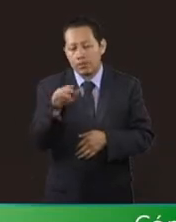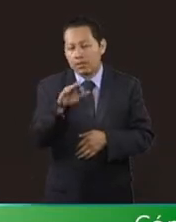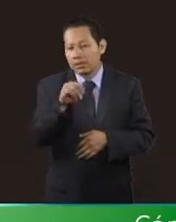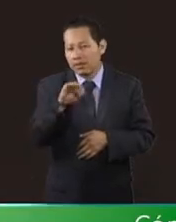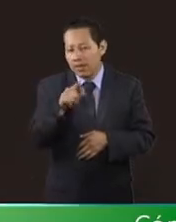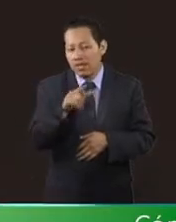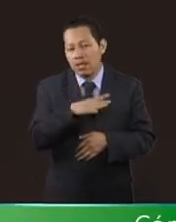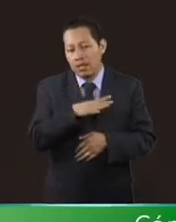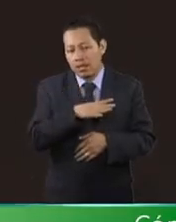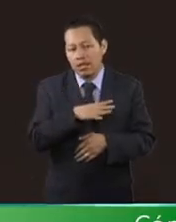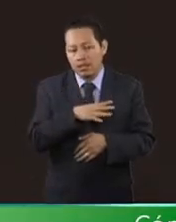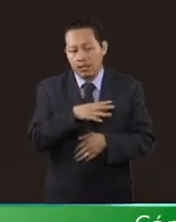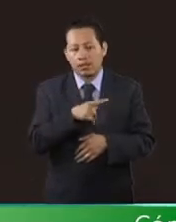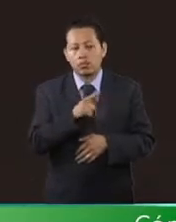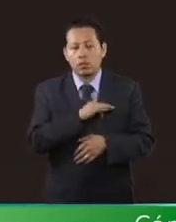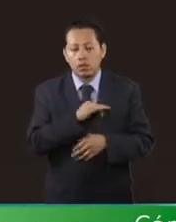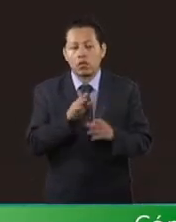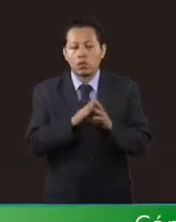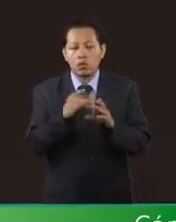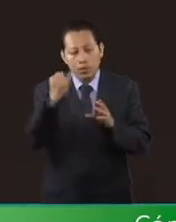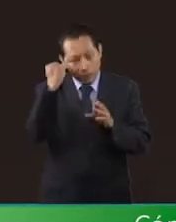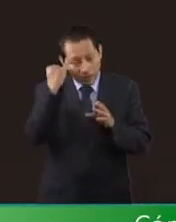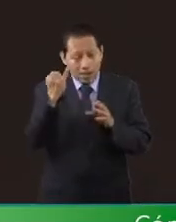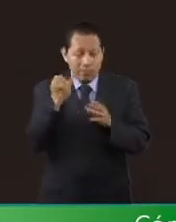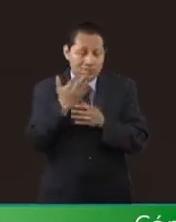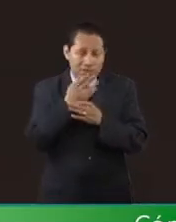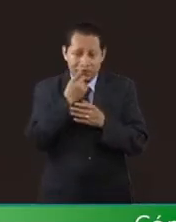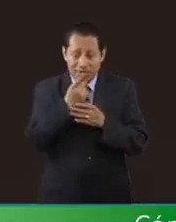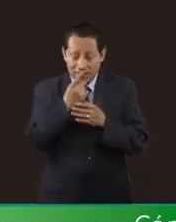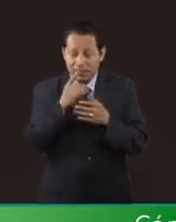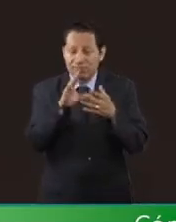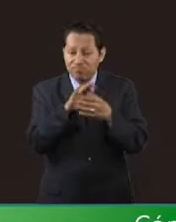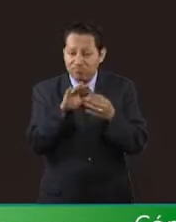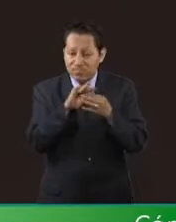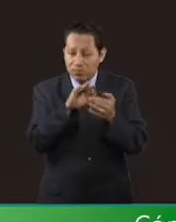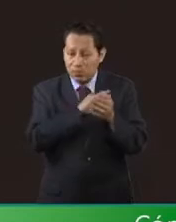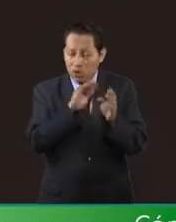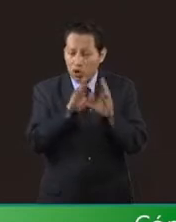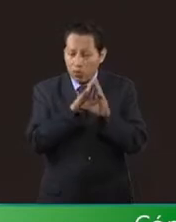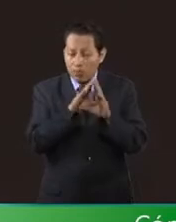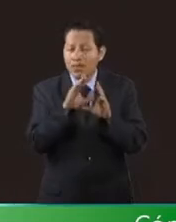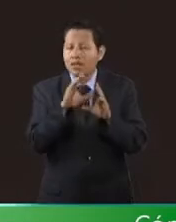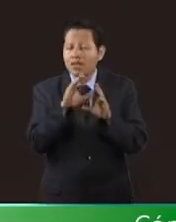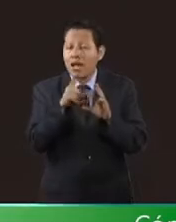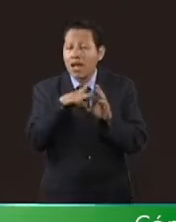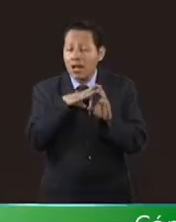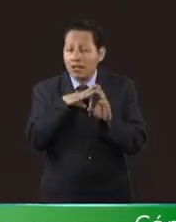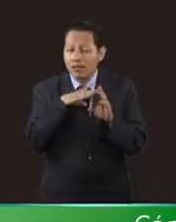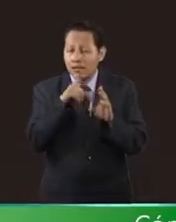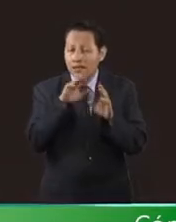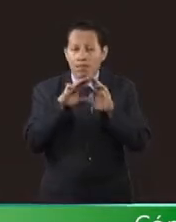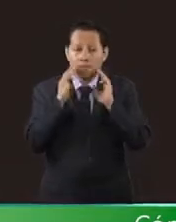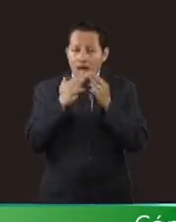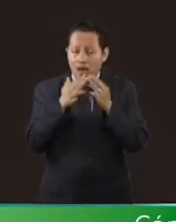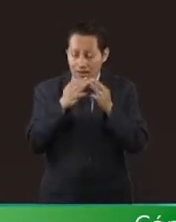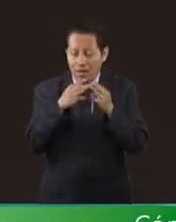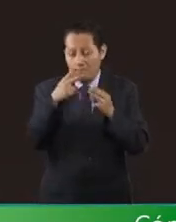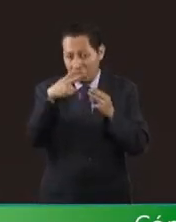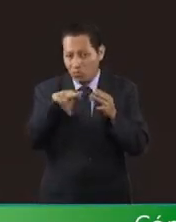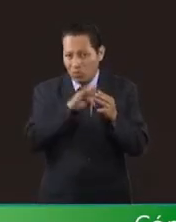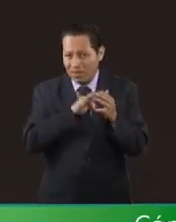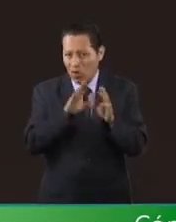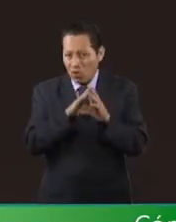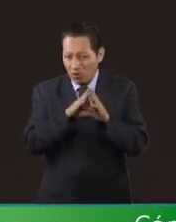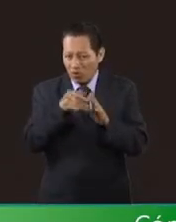civiles. Justifican esta iniciativa diciendo, entre otras cosas, que el crimen organizado en México ha